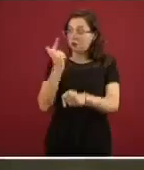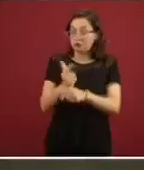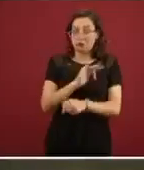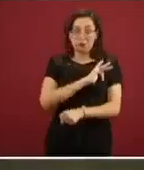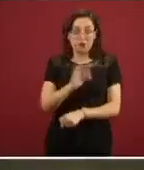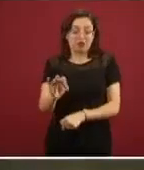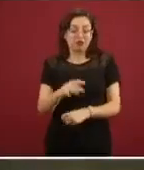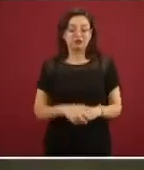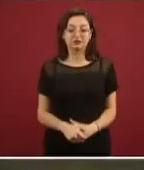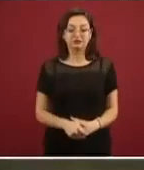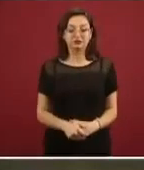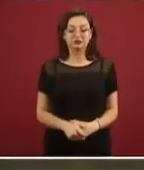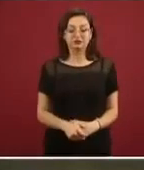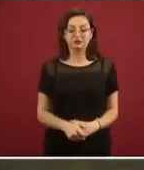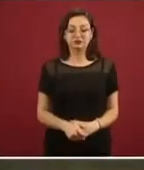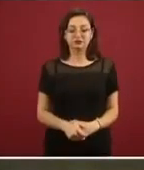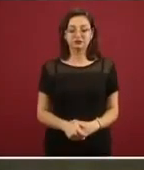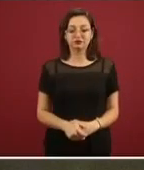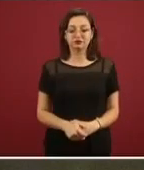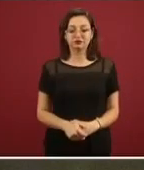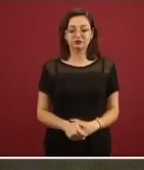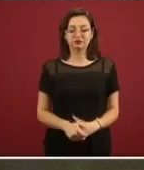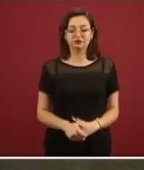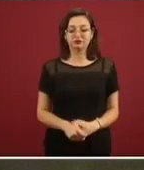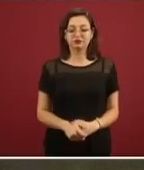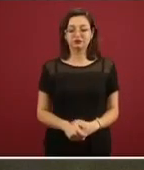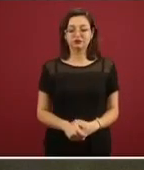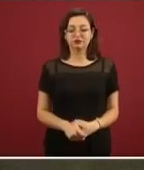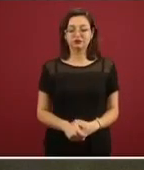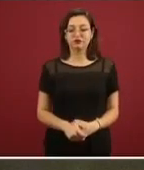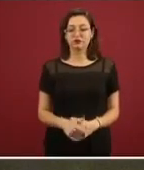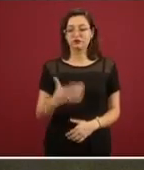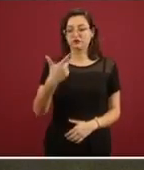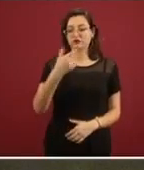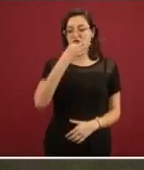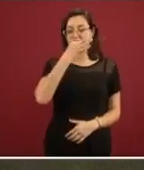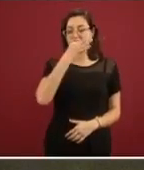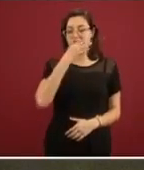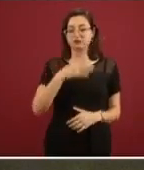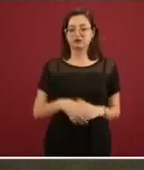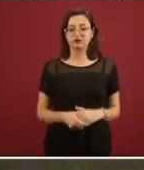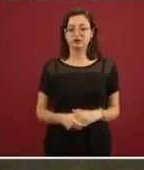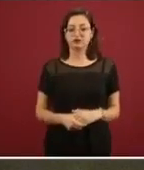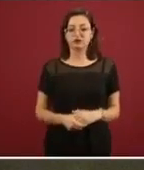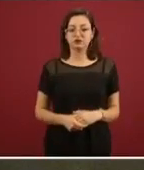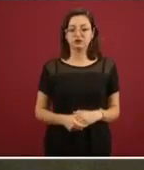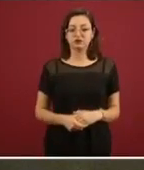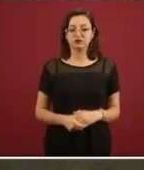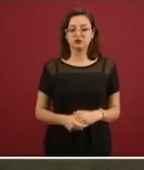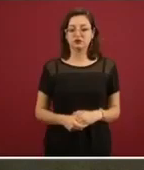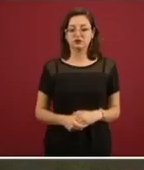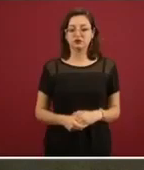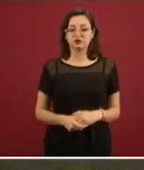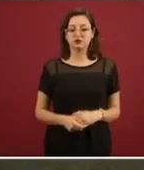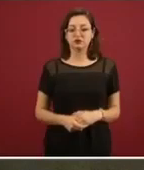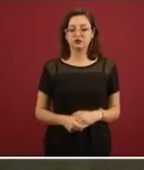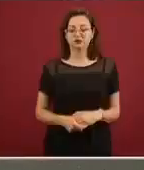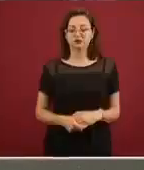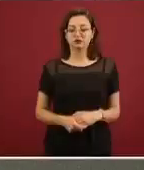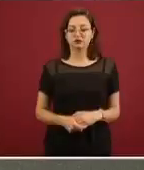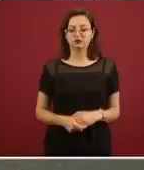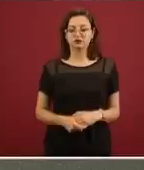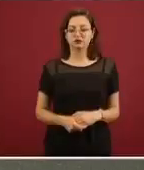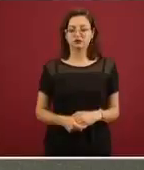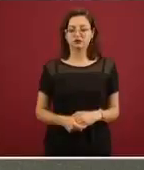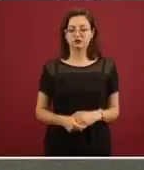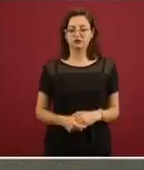favor. Caravanas. Nos quedan 7 minutos. Adriana Estela Flores de IMER, nada más,